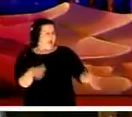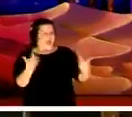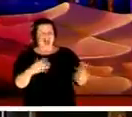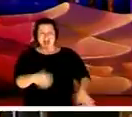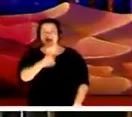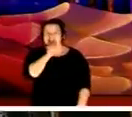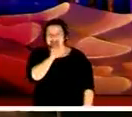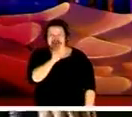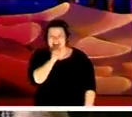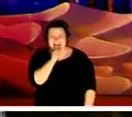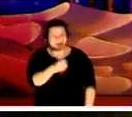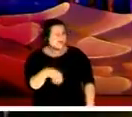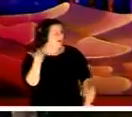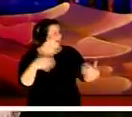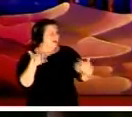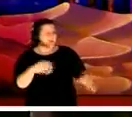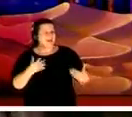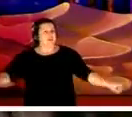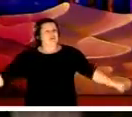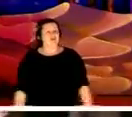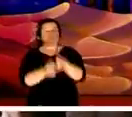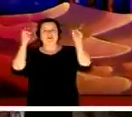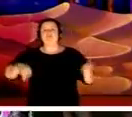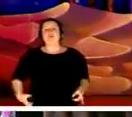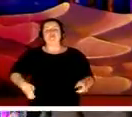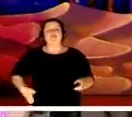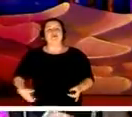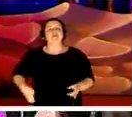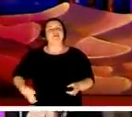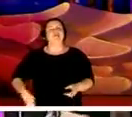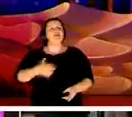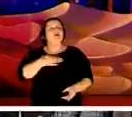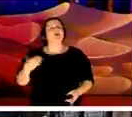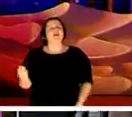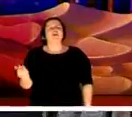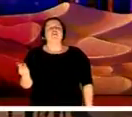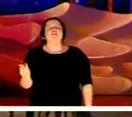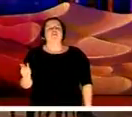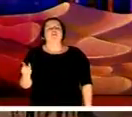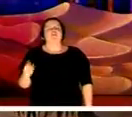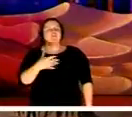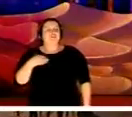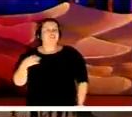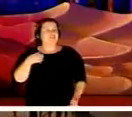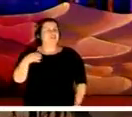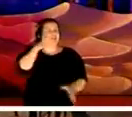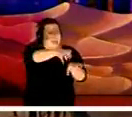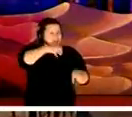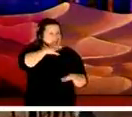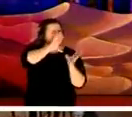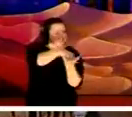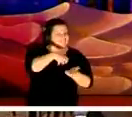¡Fa! Mira, a mí me da la pena que sea príncipe, yo lo que quiero son perras. ¿Tú lo que quieres es que te coma el tigre? ¡Oh, pero mira a